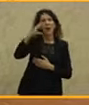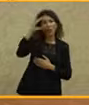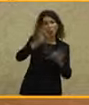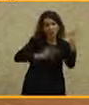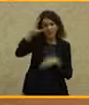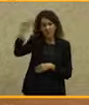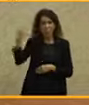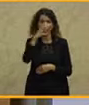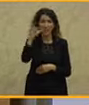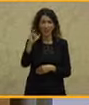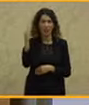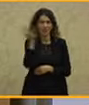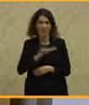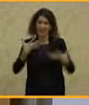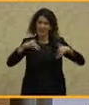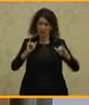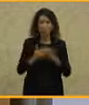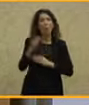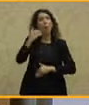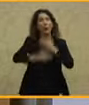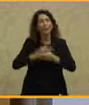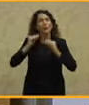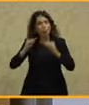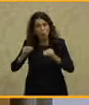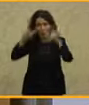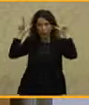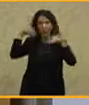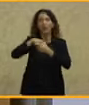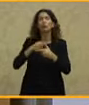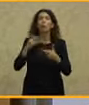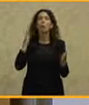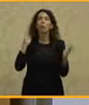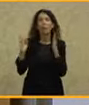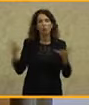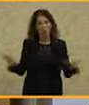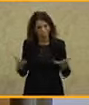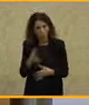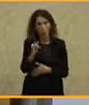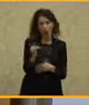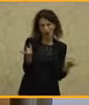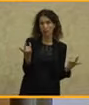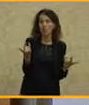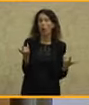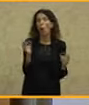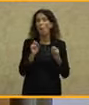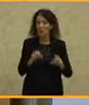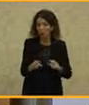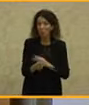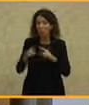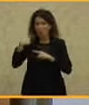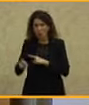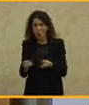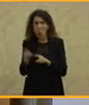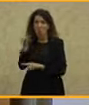coeficiente intelectual, sino que tiene unos procesos y una fase aguda, pero luego no tiene por qué tener ningún tipo